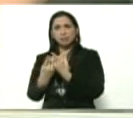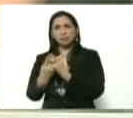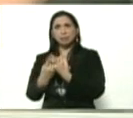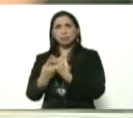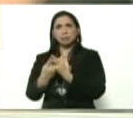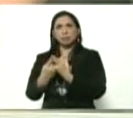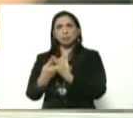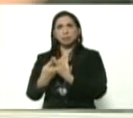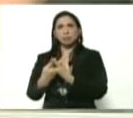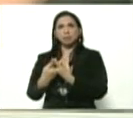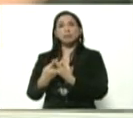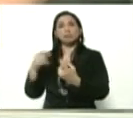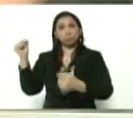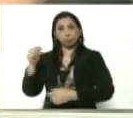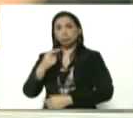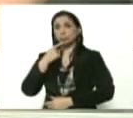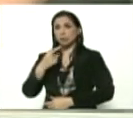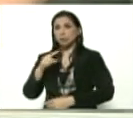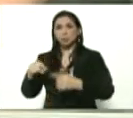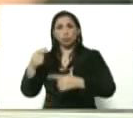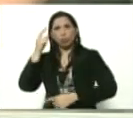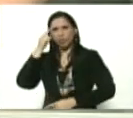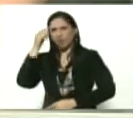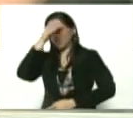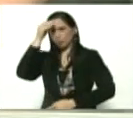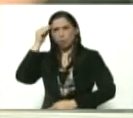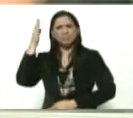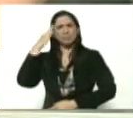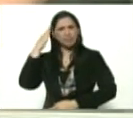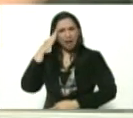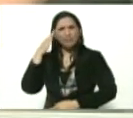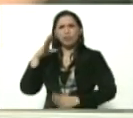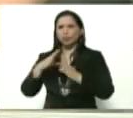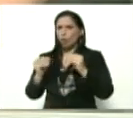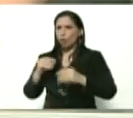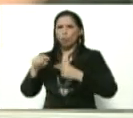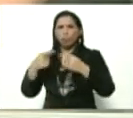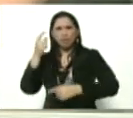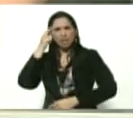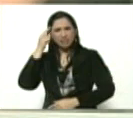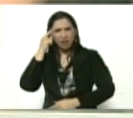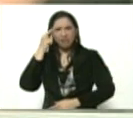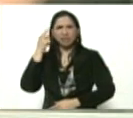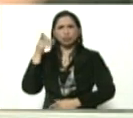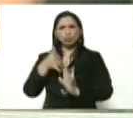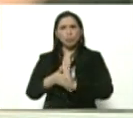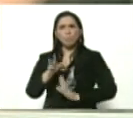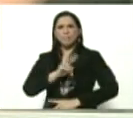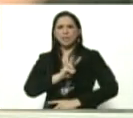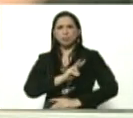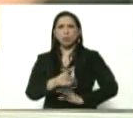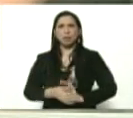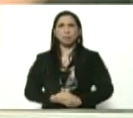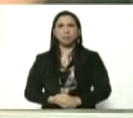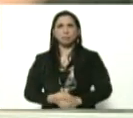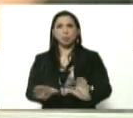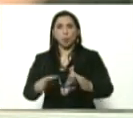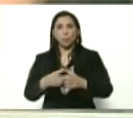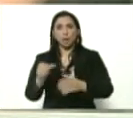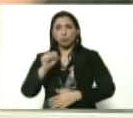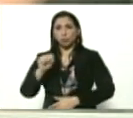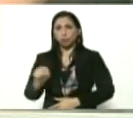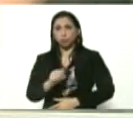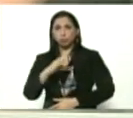así lo atestiguan. Todos los días Donald Trump tiene un reporte en la mañana del Comando Sur, de la CIA,